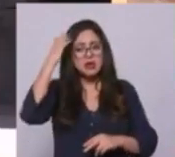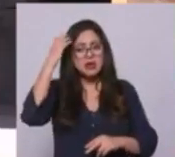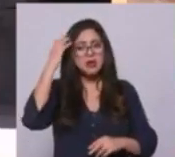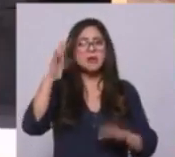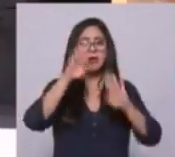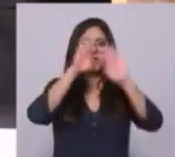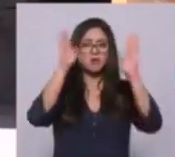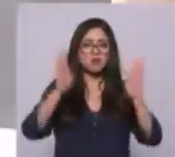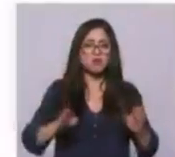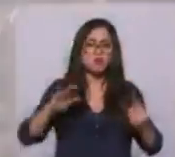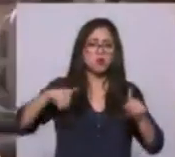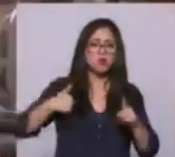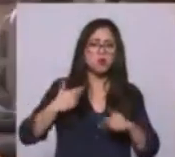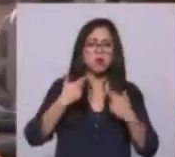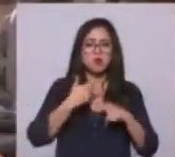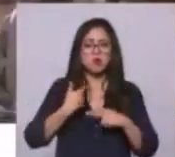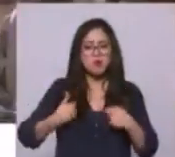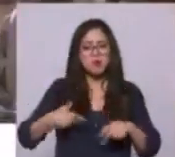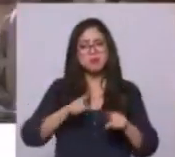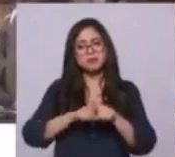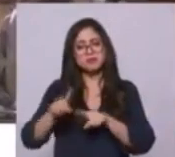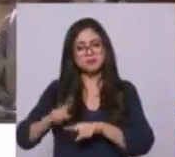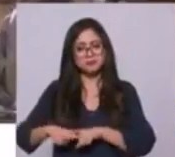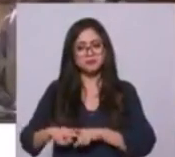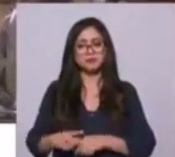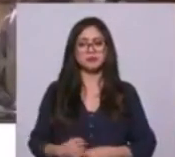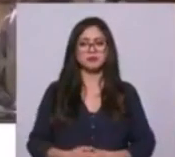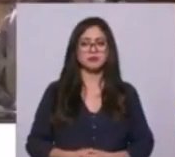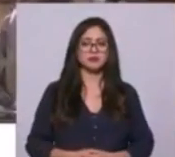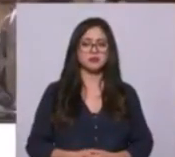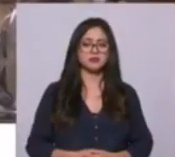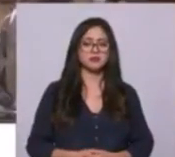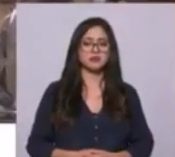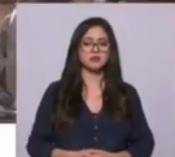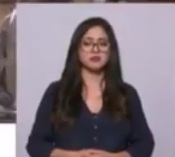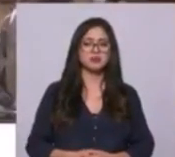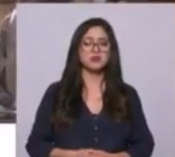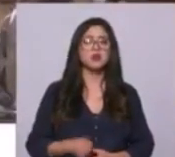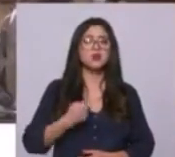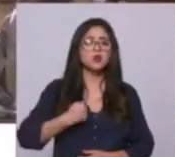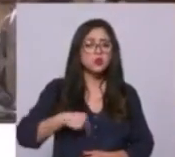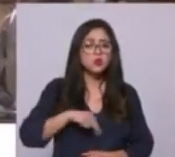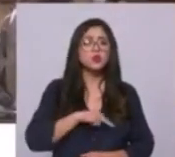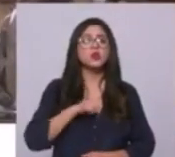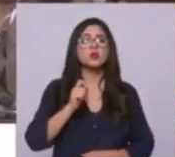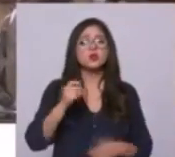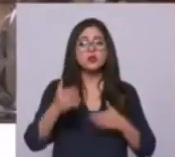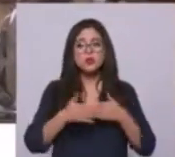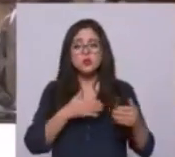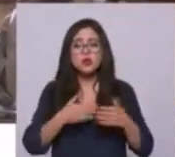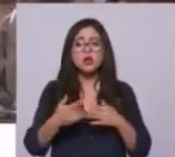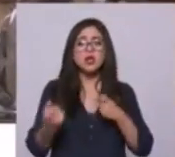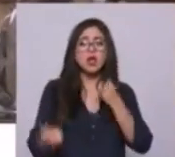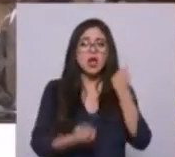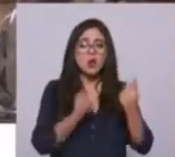recámaras, burós, etc. Nos estamos actualizando, ya mucha gente pide los comedores con